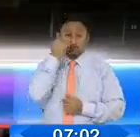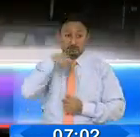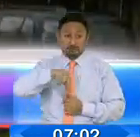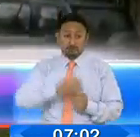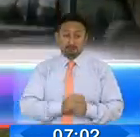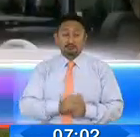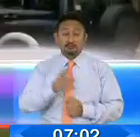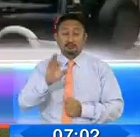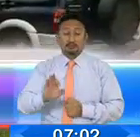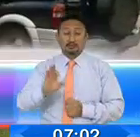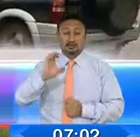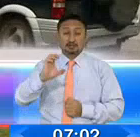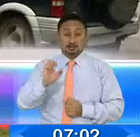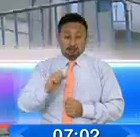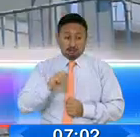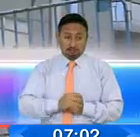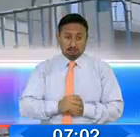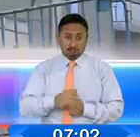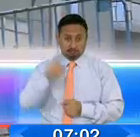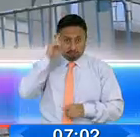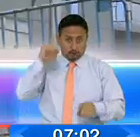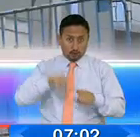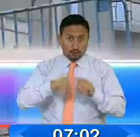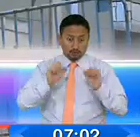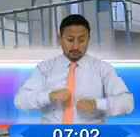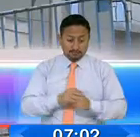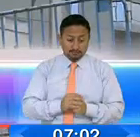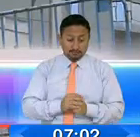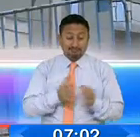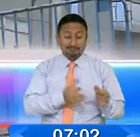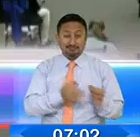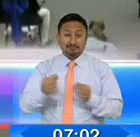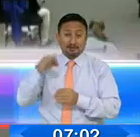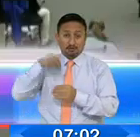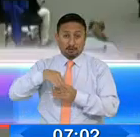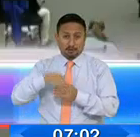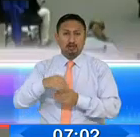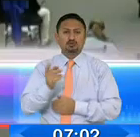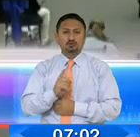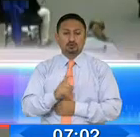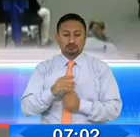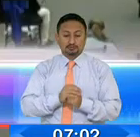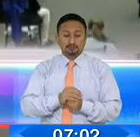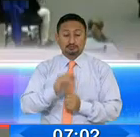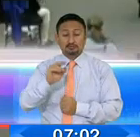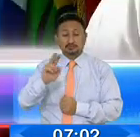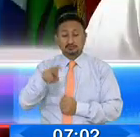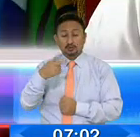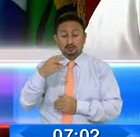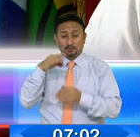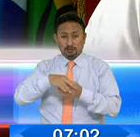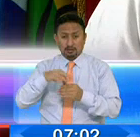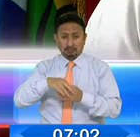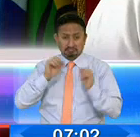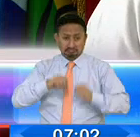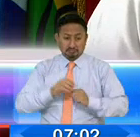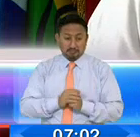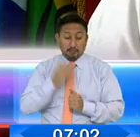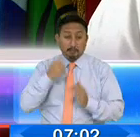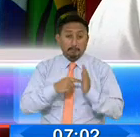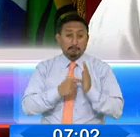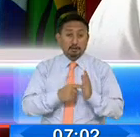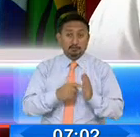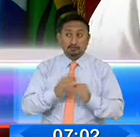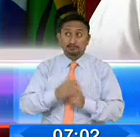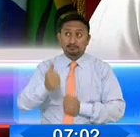venia del Tribunal Contencioso, esto no alterará el calendario electoral previsto para la segunda vuelta. Por ejemplo, si el Tribunal